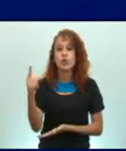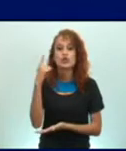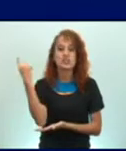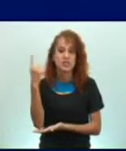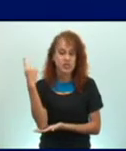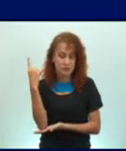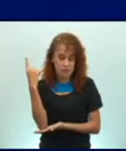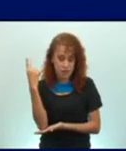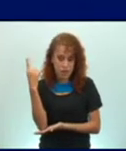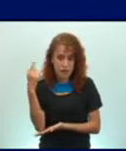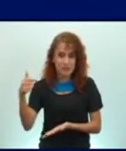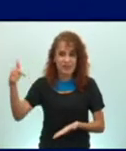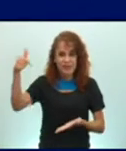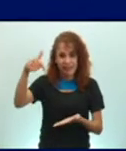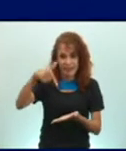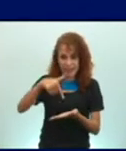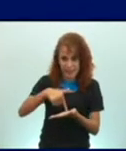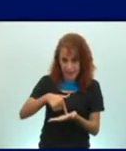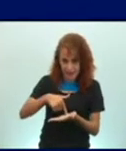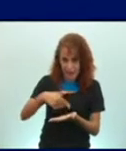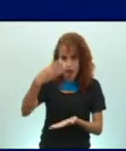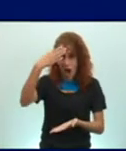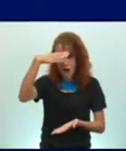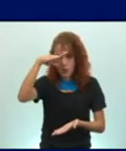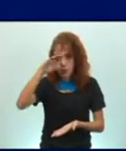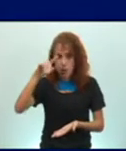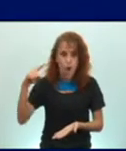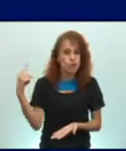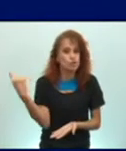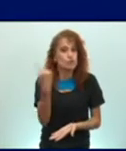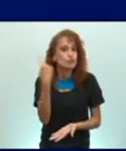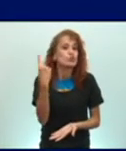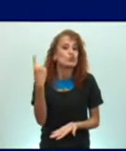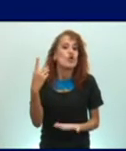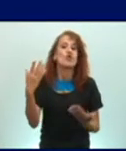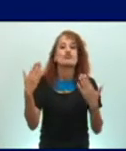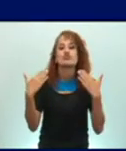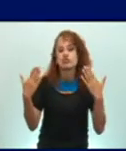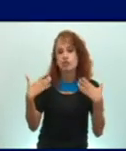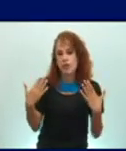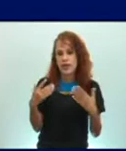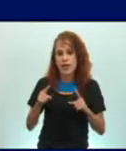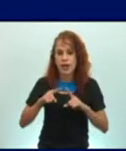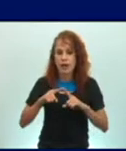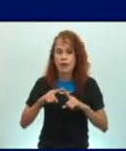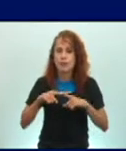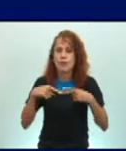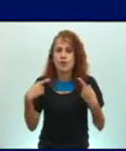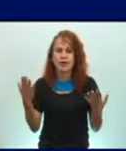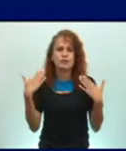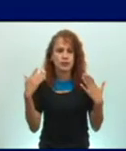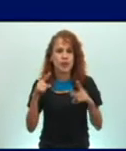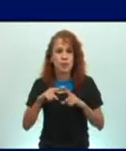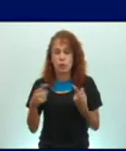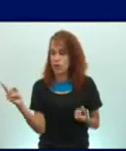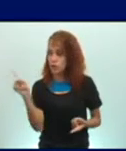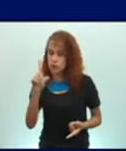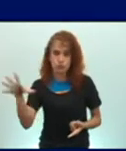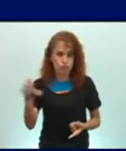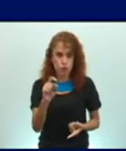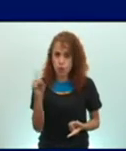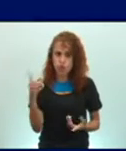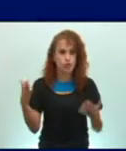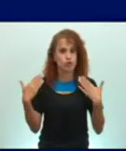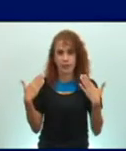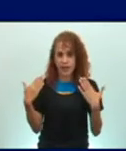Los ciclones tropicales que afectan a Cuba son los tropicales. Es importante aclarar esto, porque los ciclones no todos son tropicales,